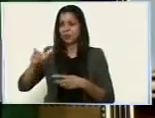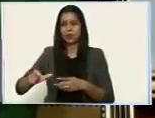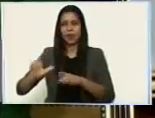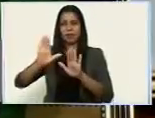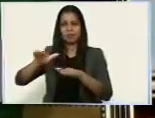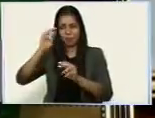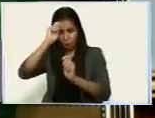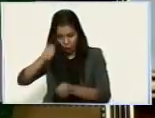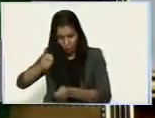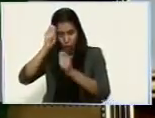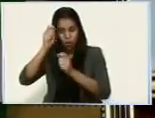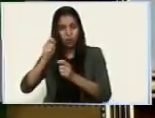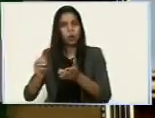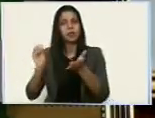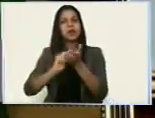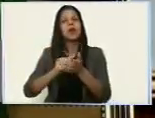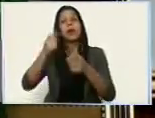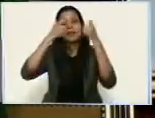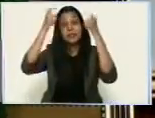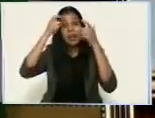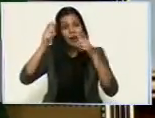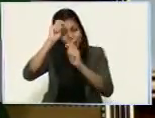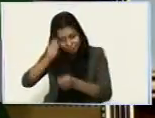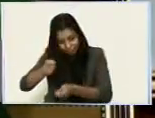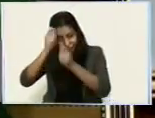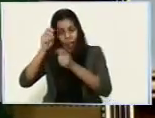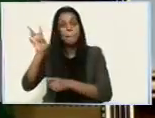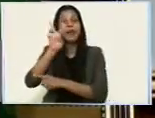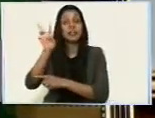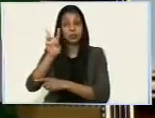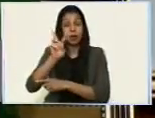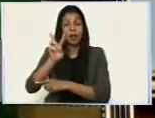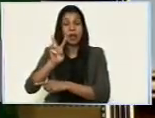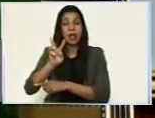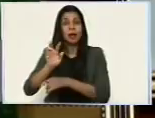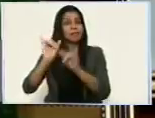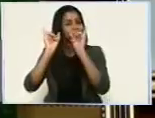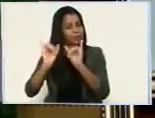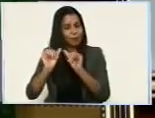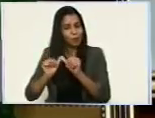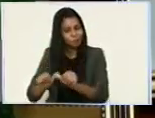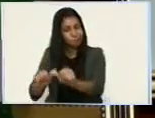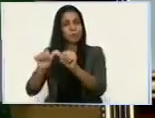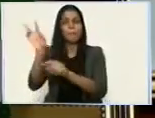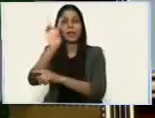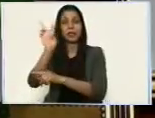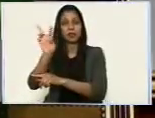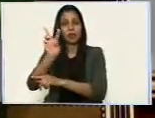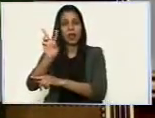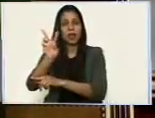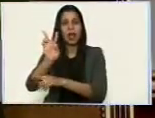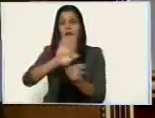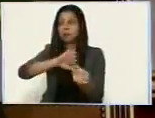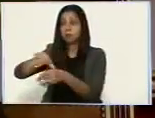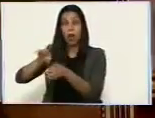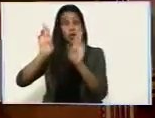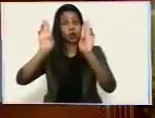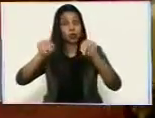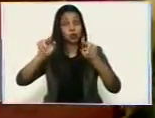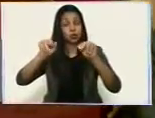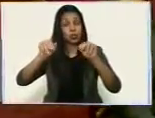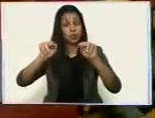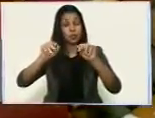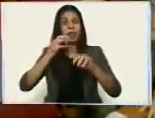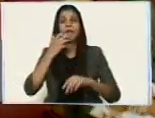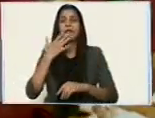que ratificamos junto con el comandante Chávez y del sitial de honor donde nunca la van a despejar, la van a despojar, donde nunca, por